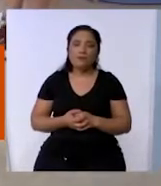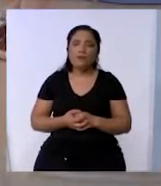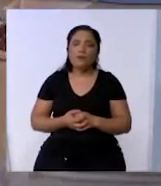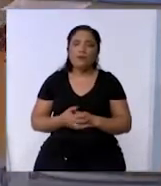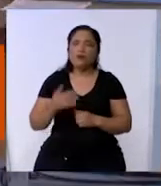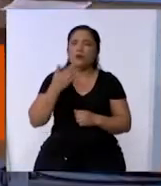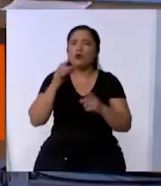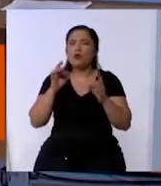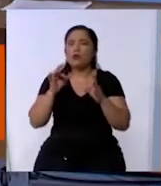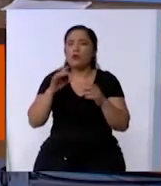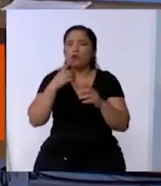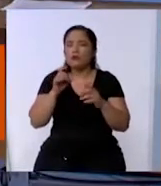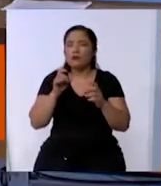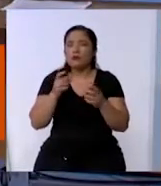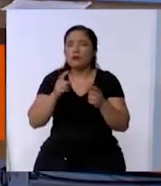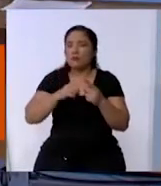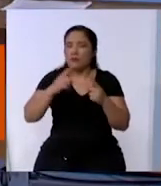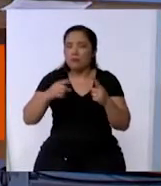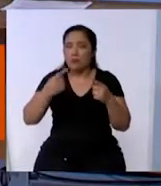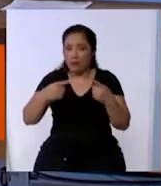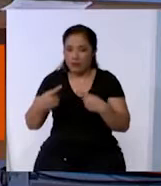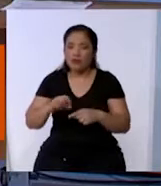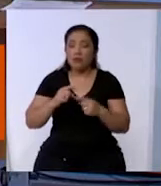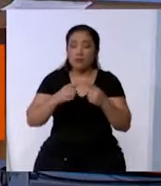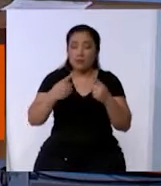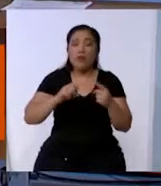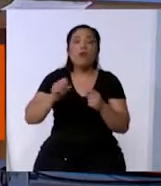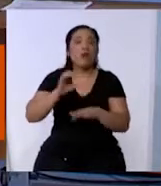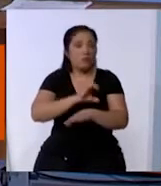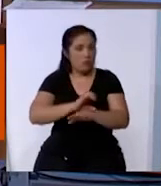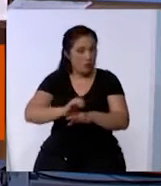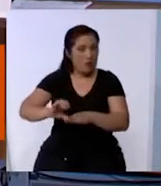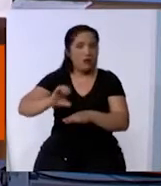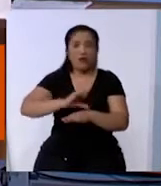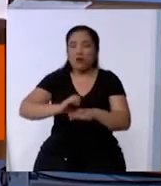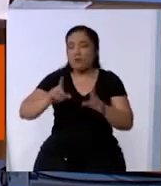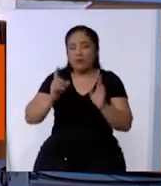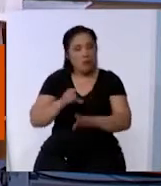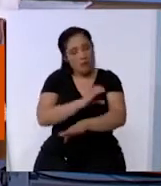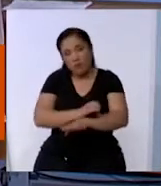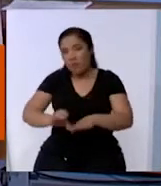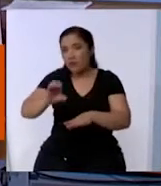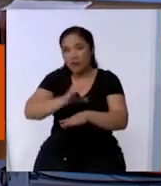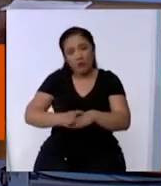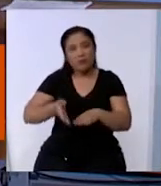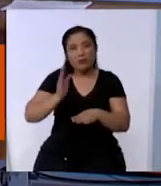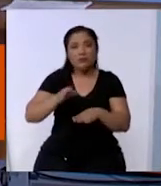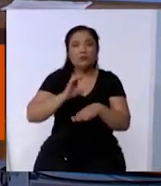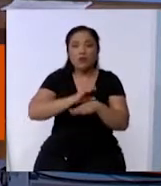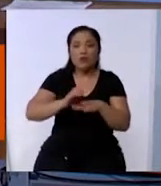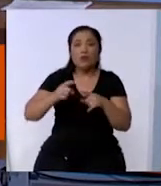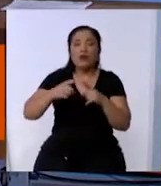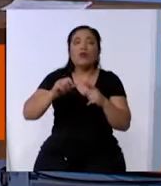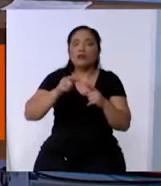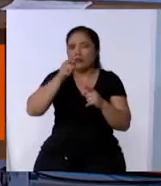tipos. Primero, la corriente continua, que se refiere a la corriente eléctrica que va en una sola dirección.